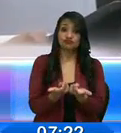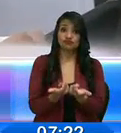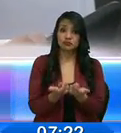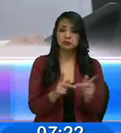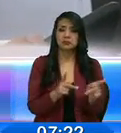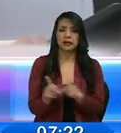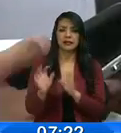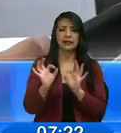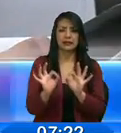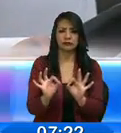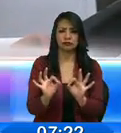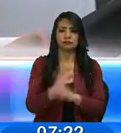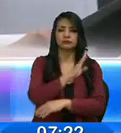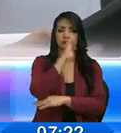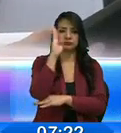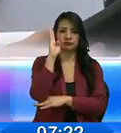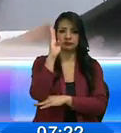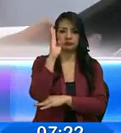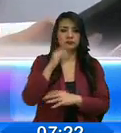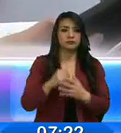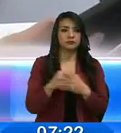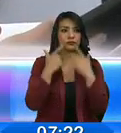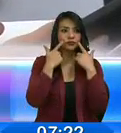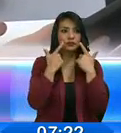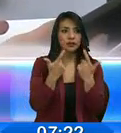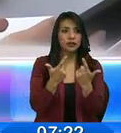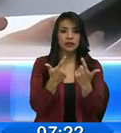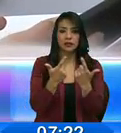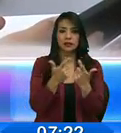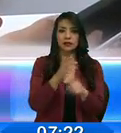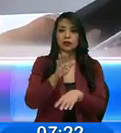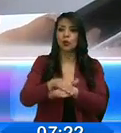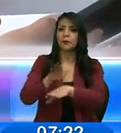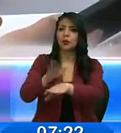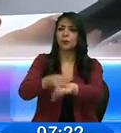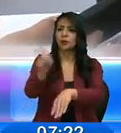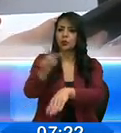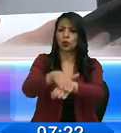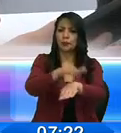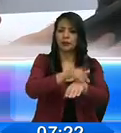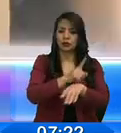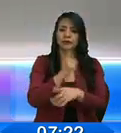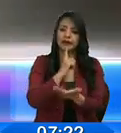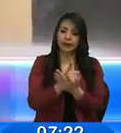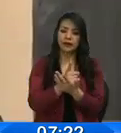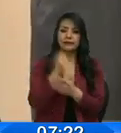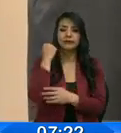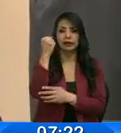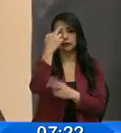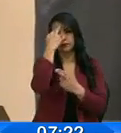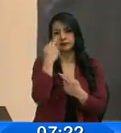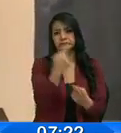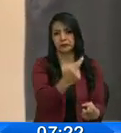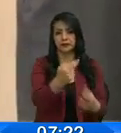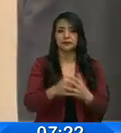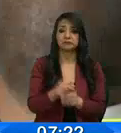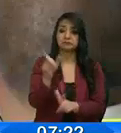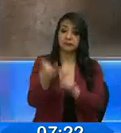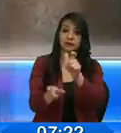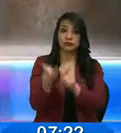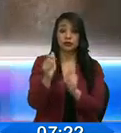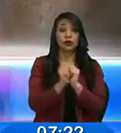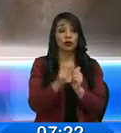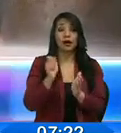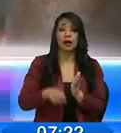preparada para actuar con absoluta objetividad. La fiscalía no solo es acusar, sino reconocer derechos. Los procesados junto a su defensa se